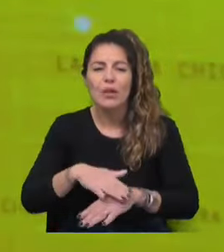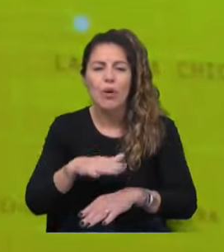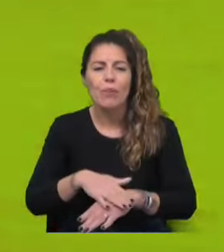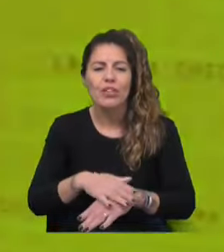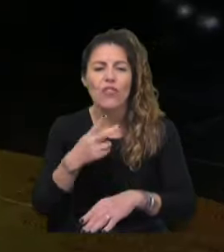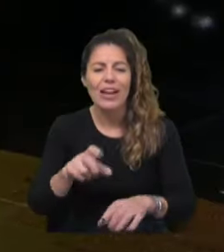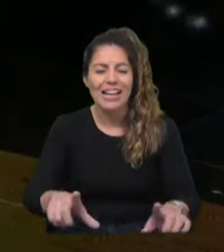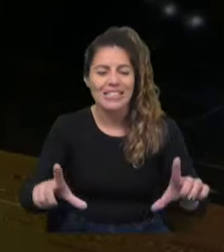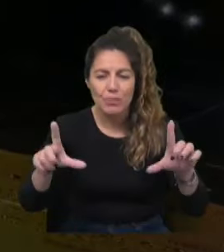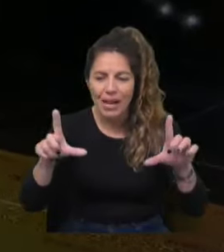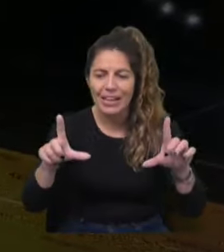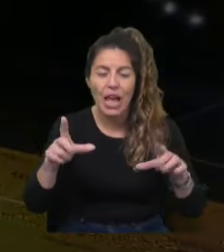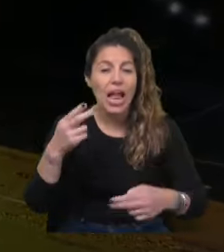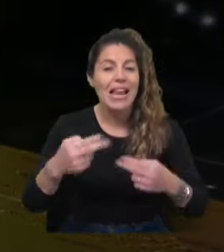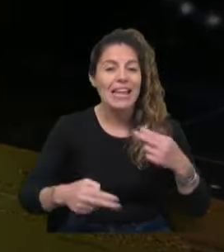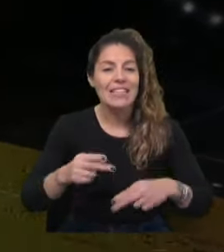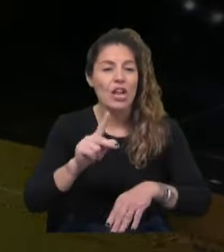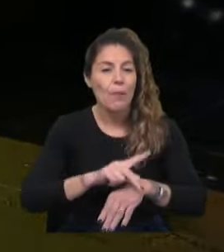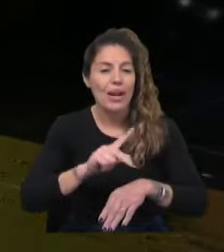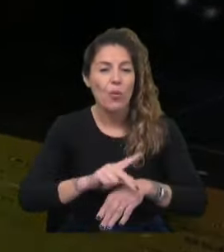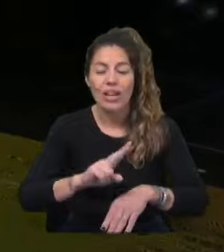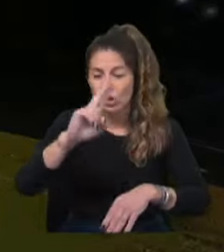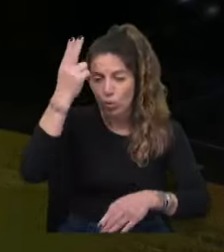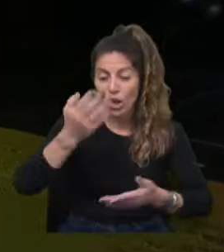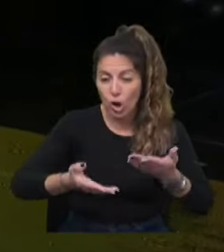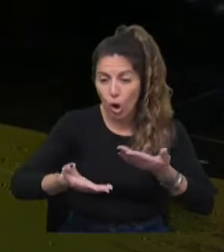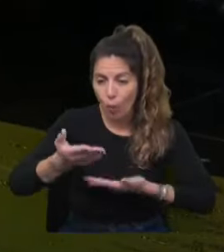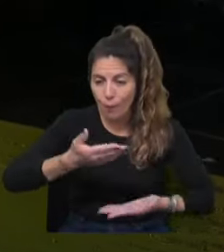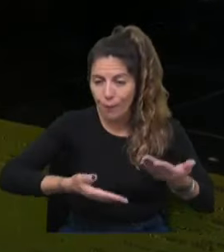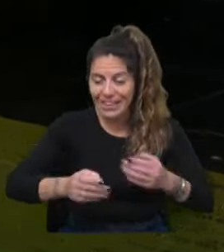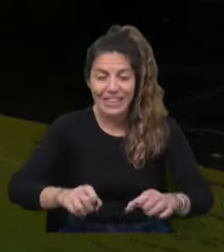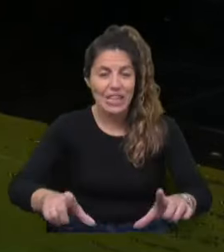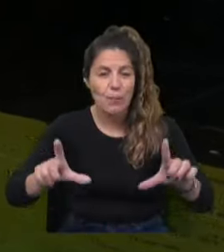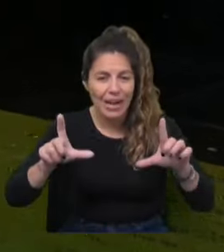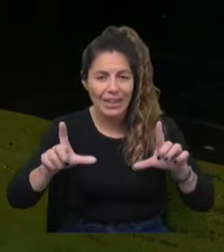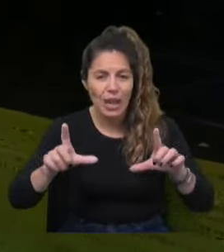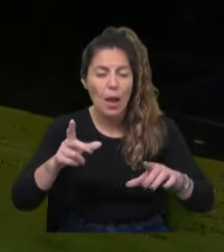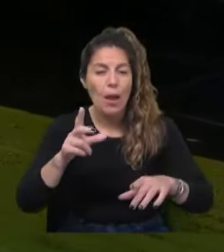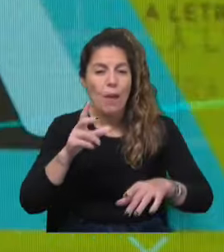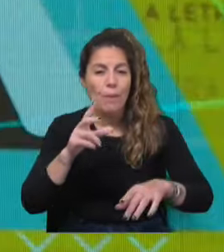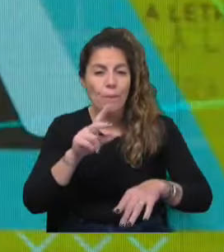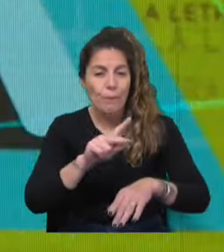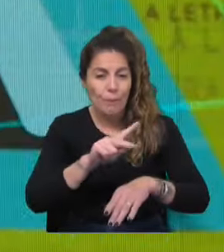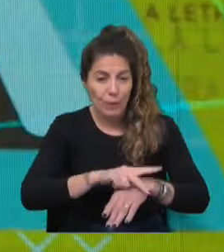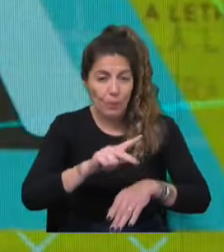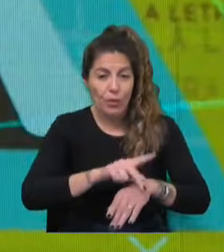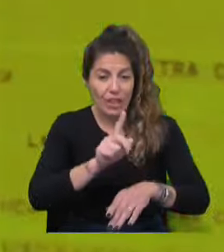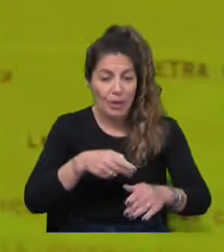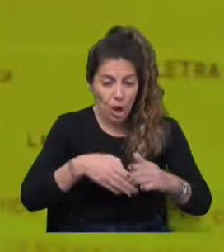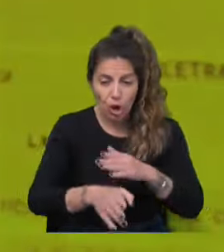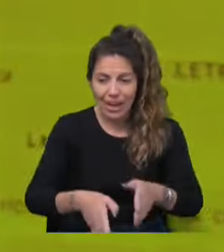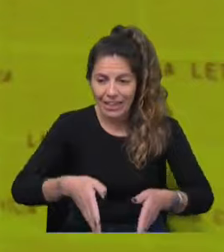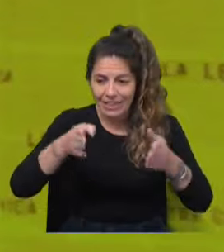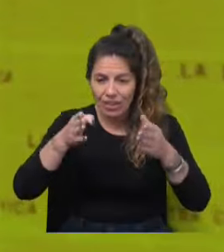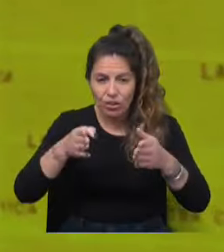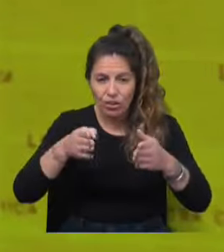las imágenes, porque las aduanas de Paraguay y de Uruguay comparten las imágenes. Porque en Paraguay, perdón, también habían escaneado estos contenedores. En Paraguay